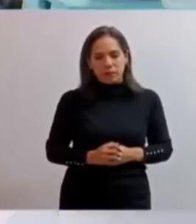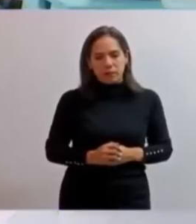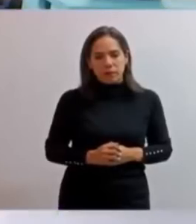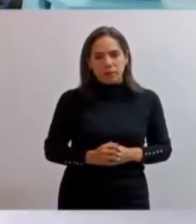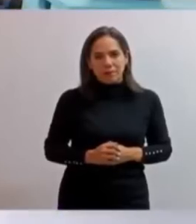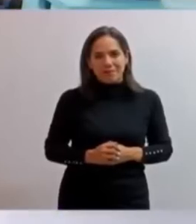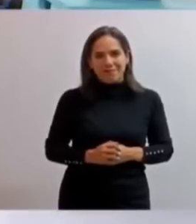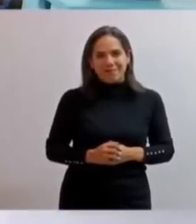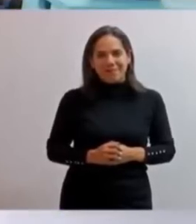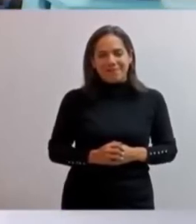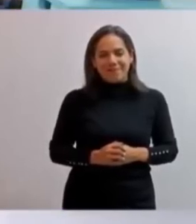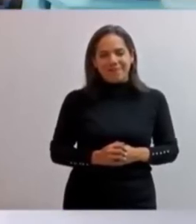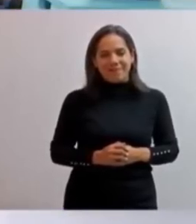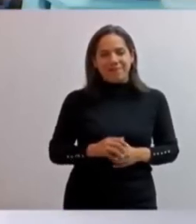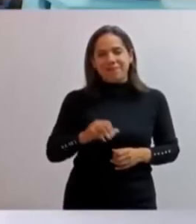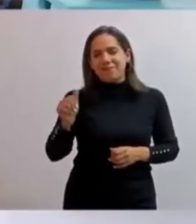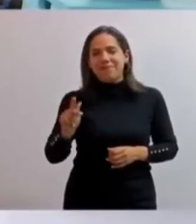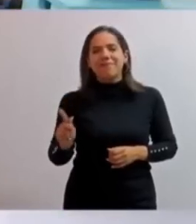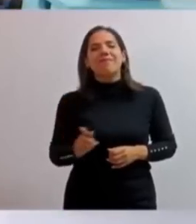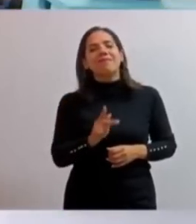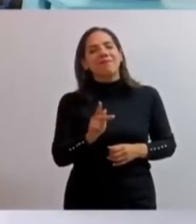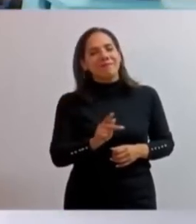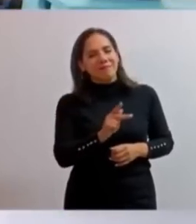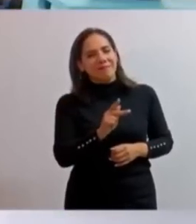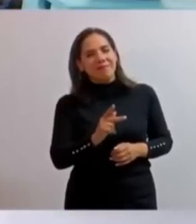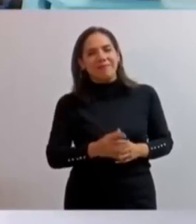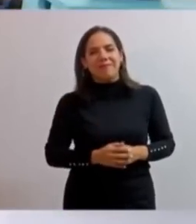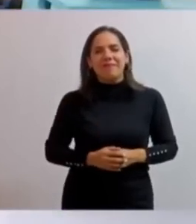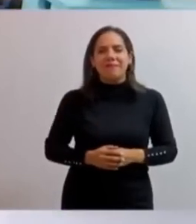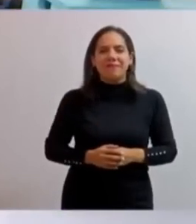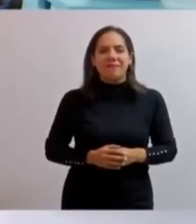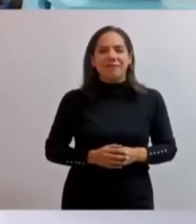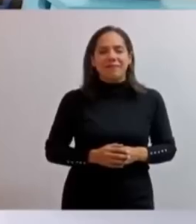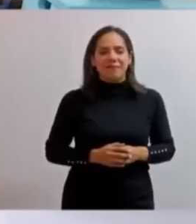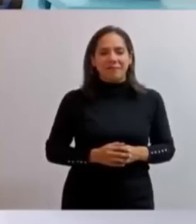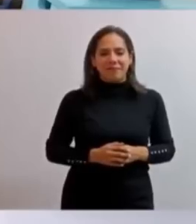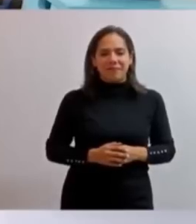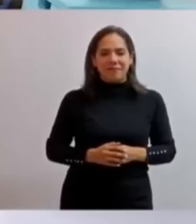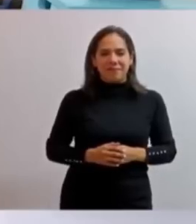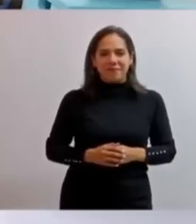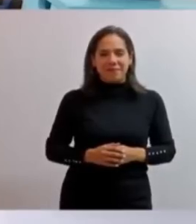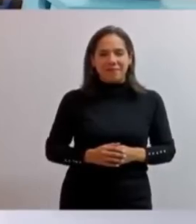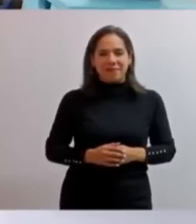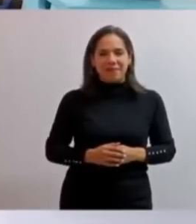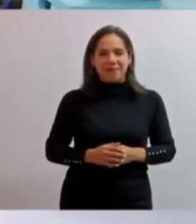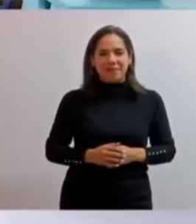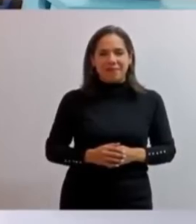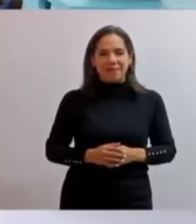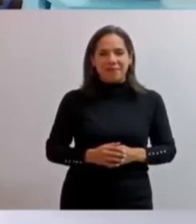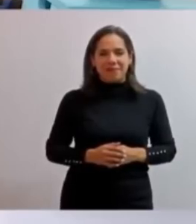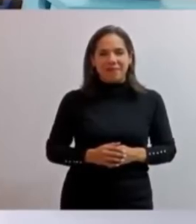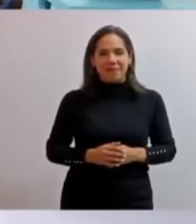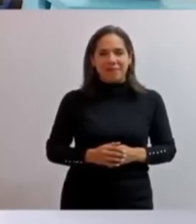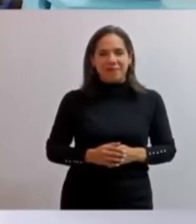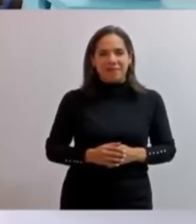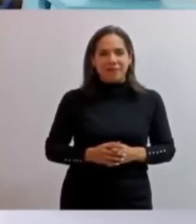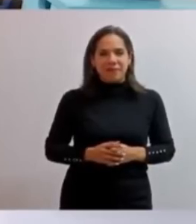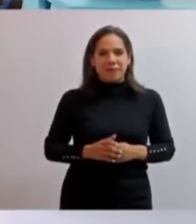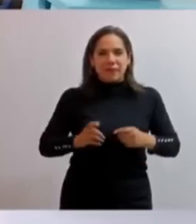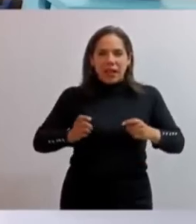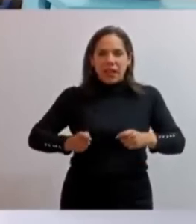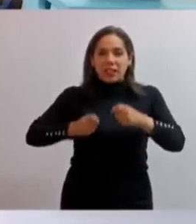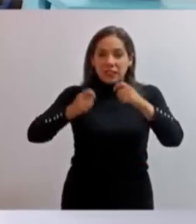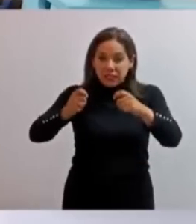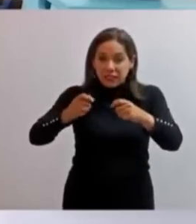es ilustrativa de lo que puede suceder en las escuelas, dice el maestro Jesús Erasmo García. Llevar proyectos